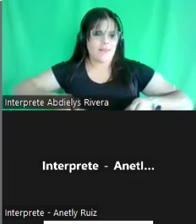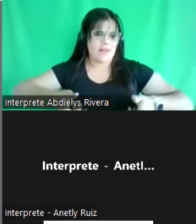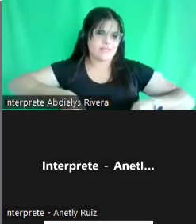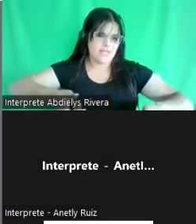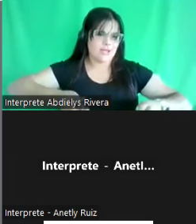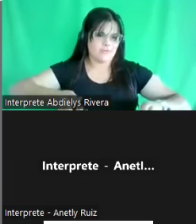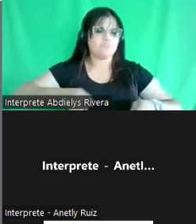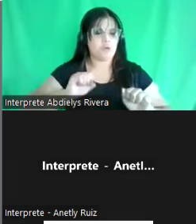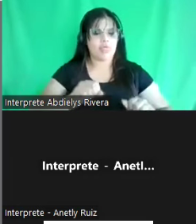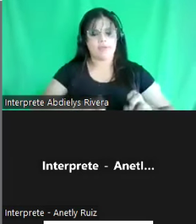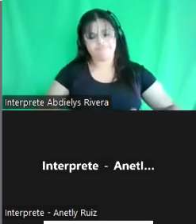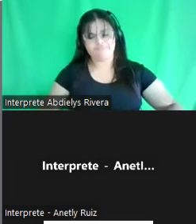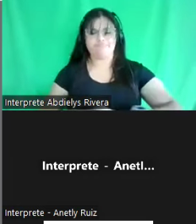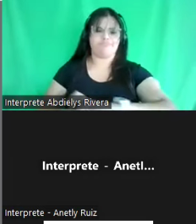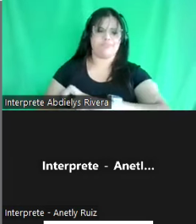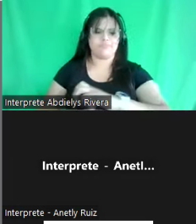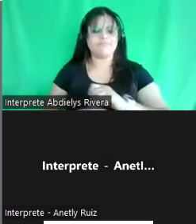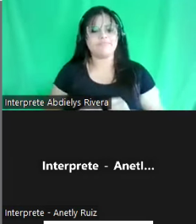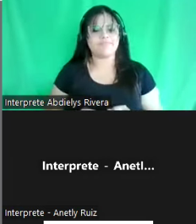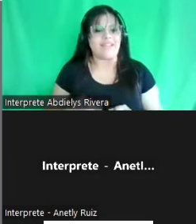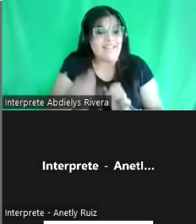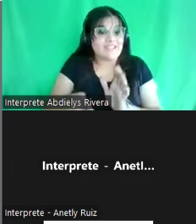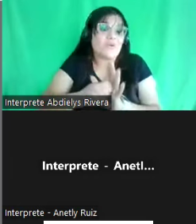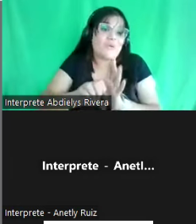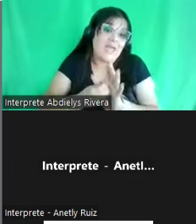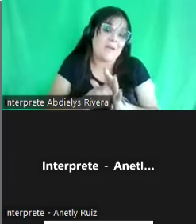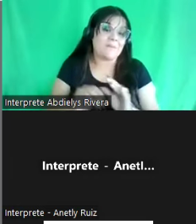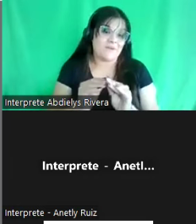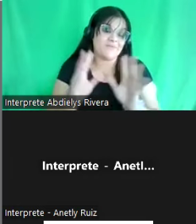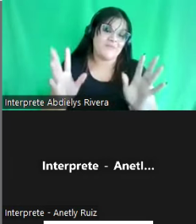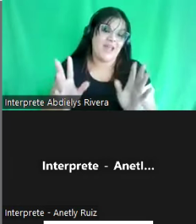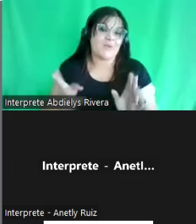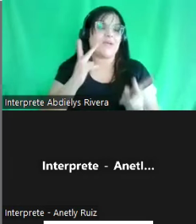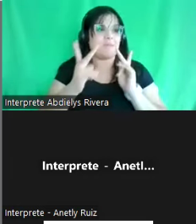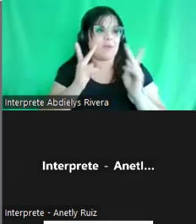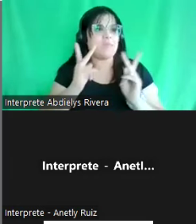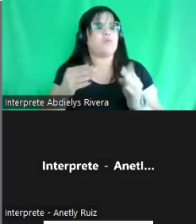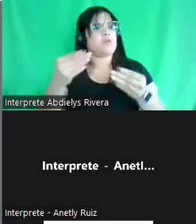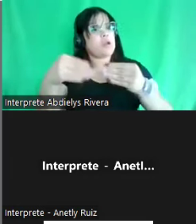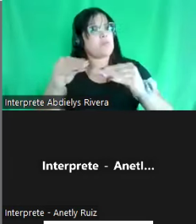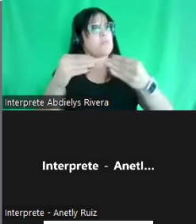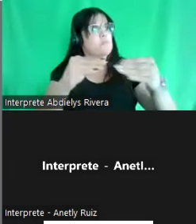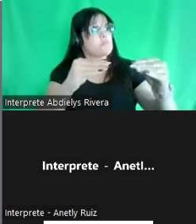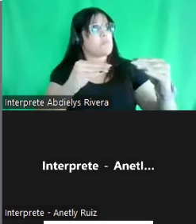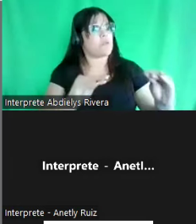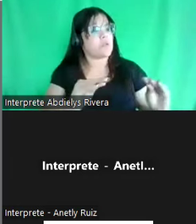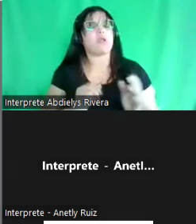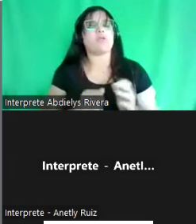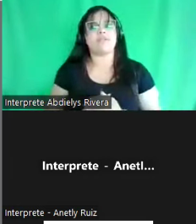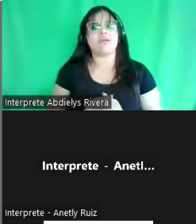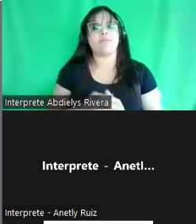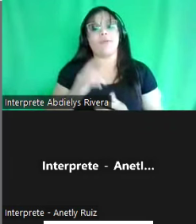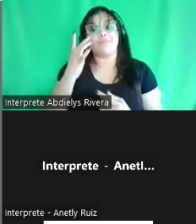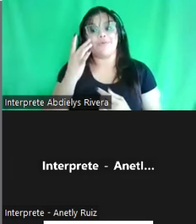ejemplo que vemos bastante en la mayoría de los establecimientos, porque eso está regulado cuando ¿verdad?, se